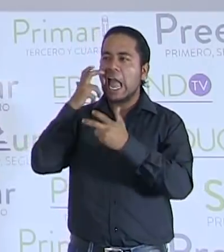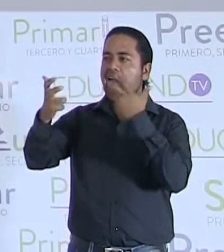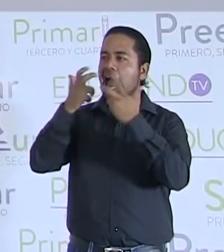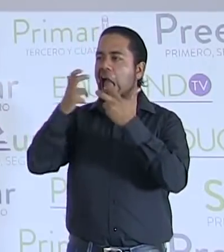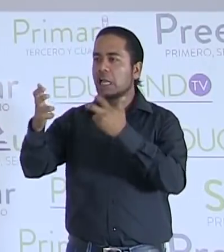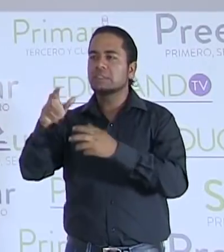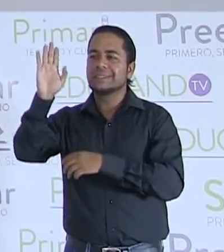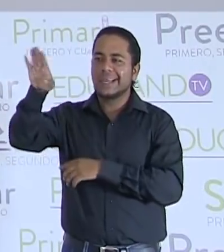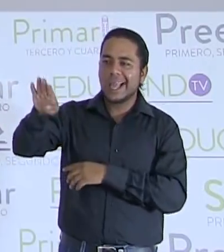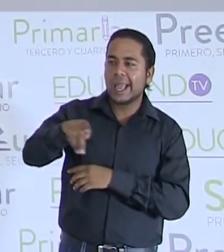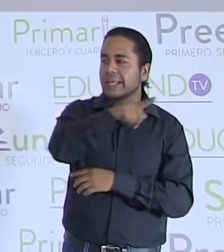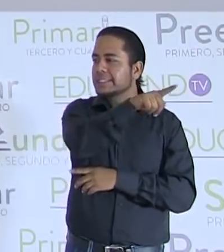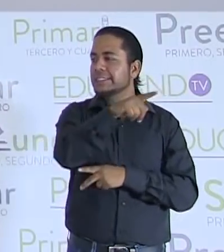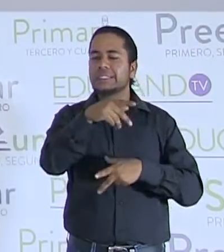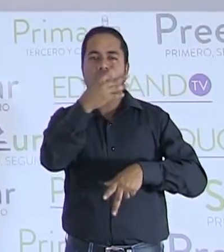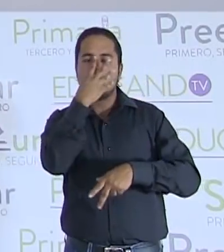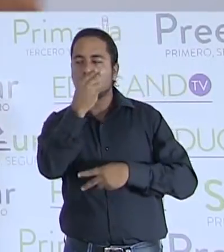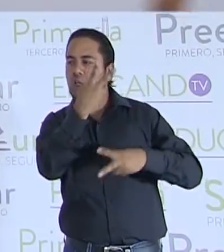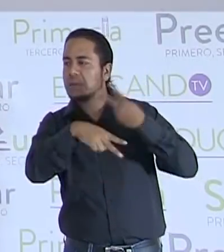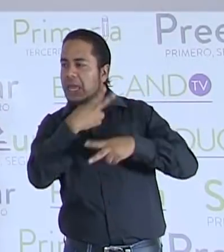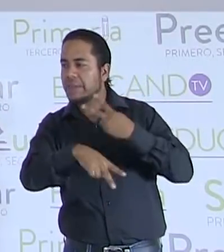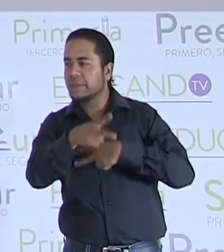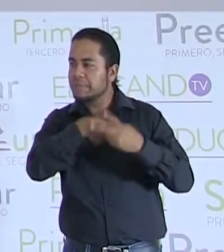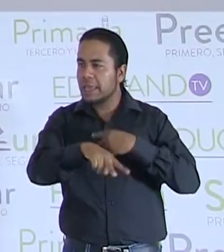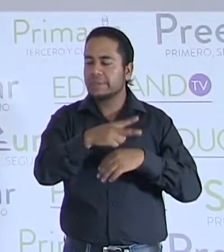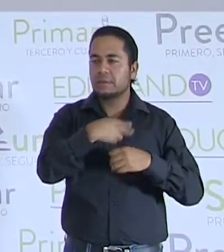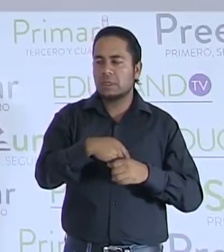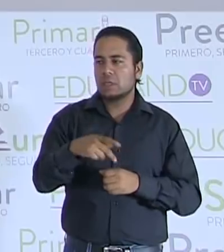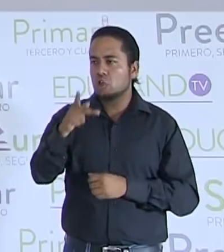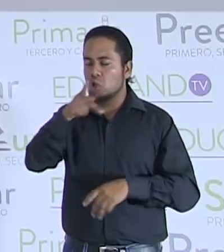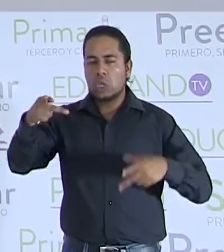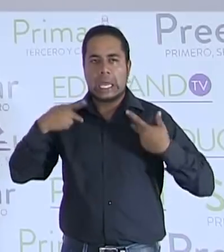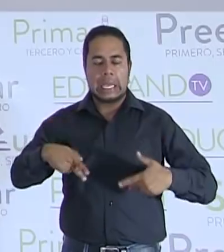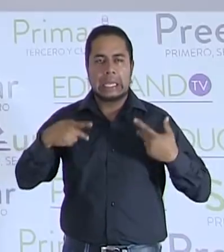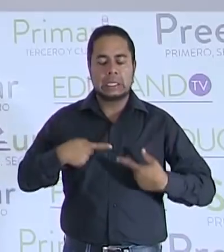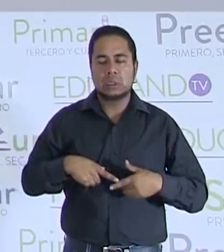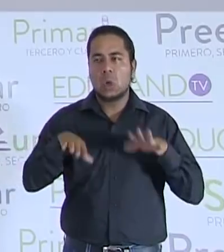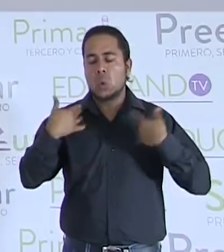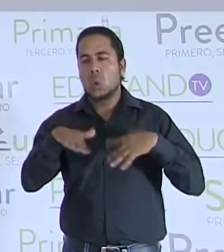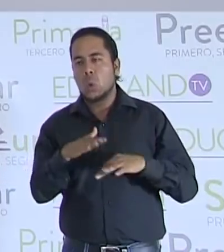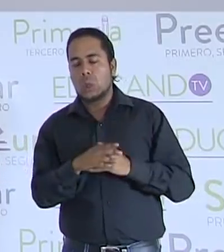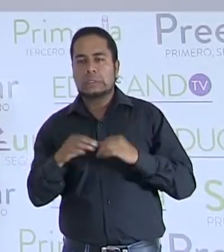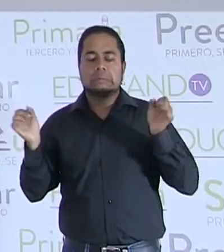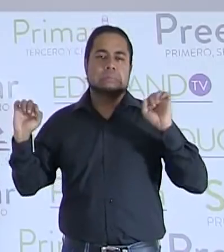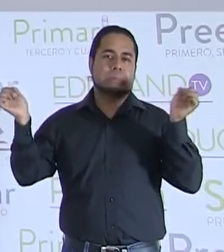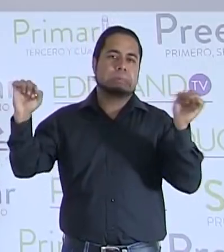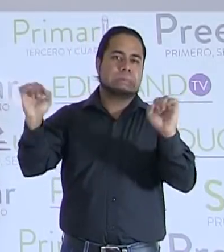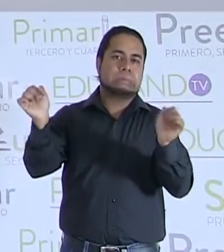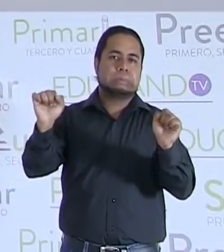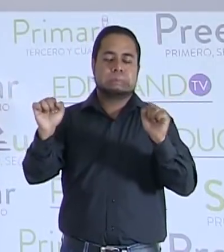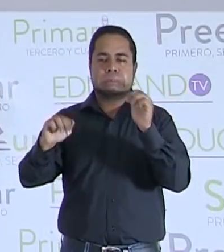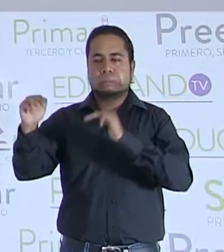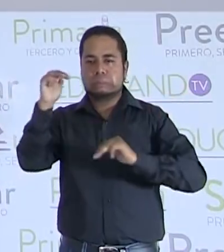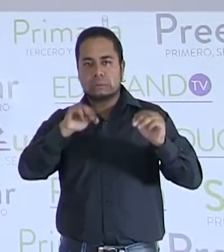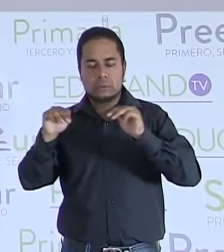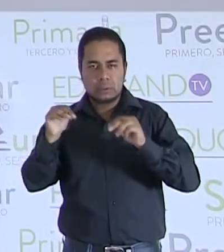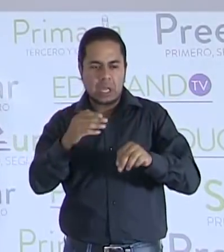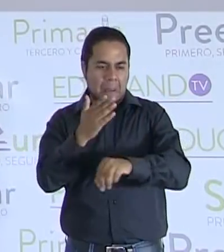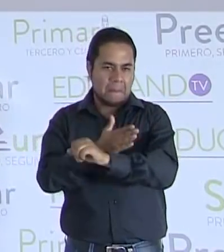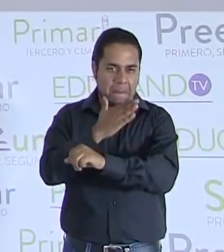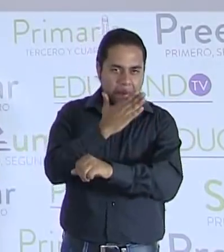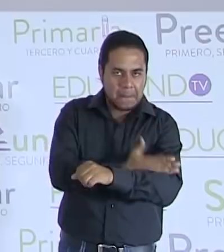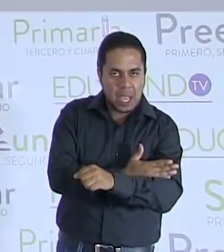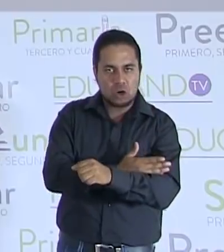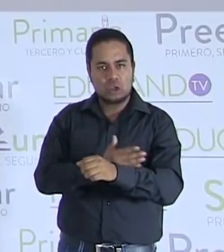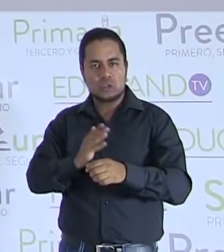el árbol, ya viene el coyote, y todos los pobladores se preparaban y corrían al monte, llevaban